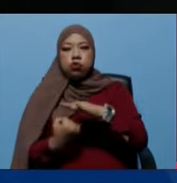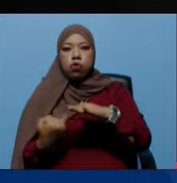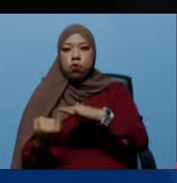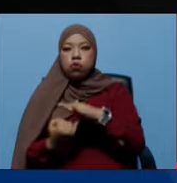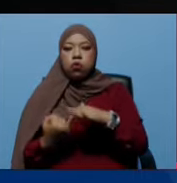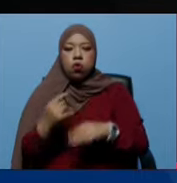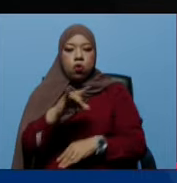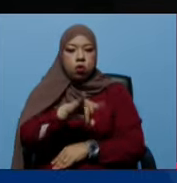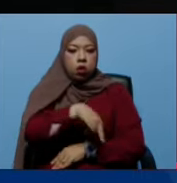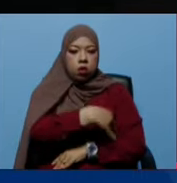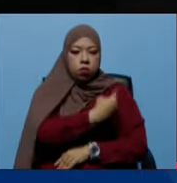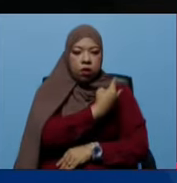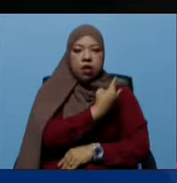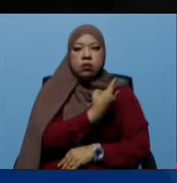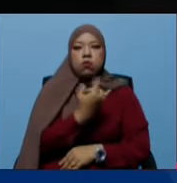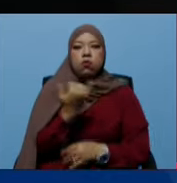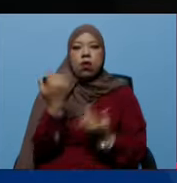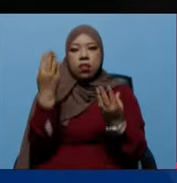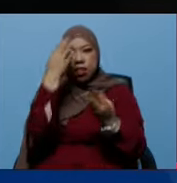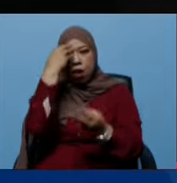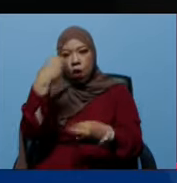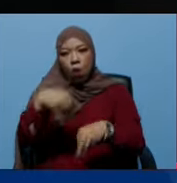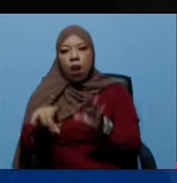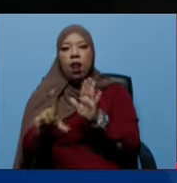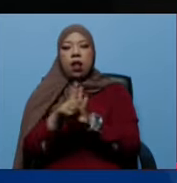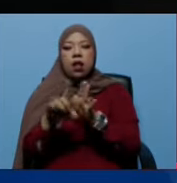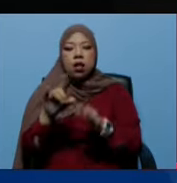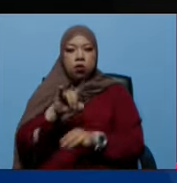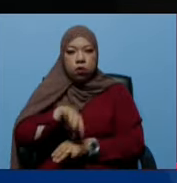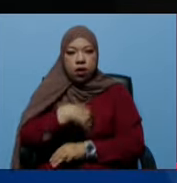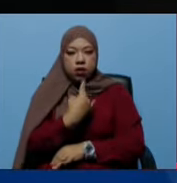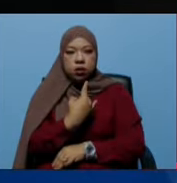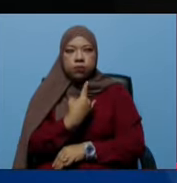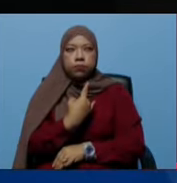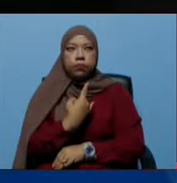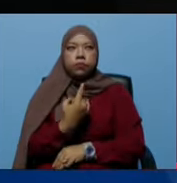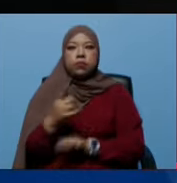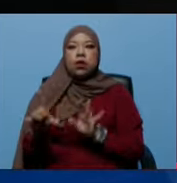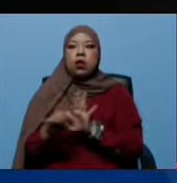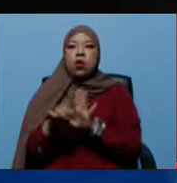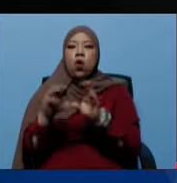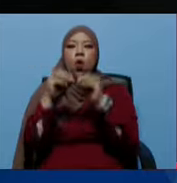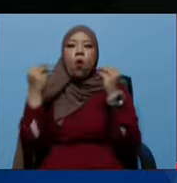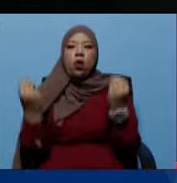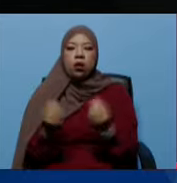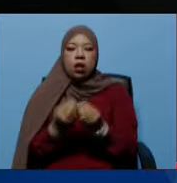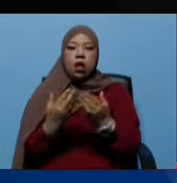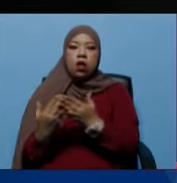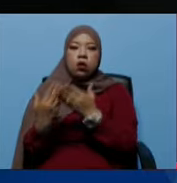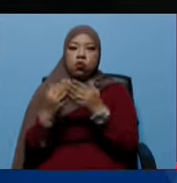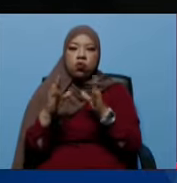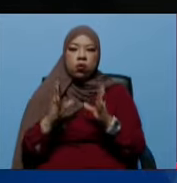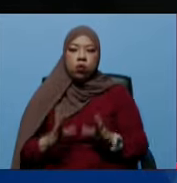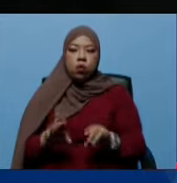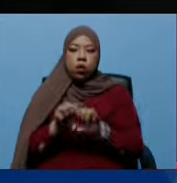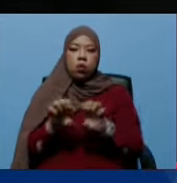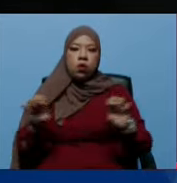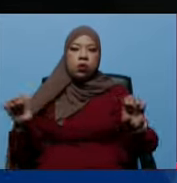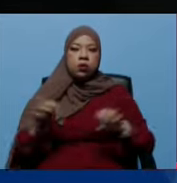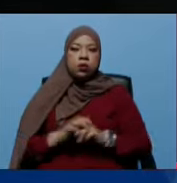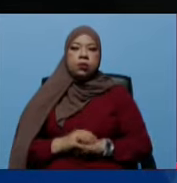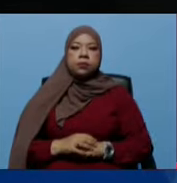de rango universitario de acuerdo a la ley de universidades y a la ley de orgánica de educación.